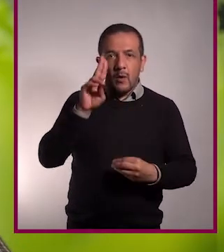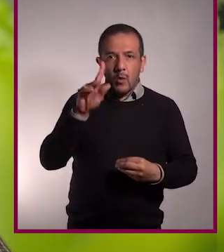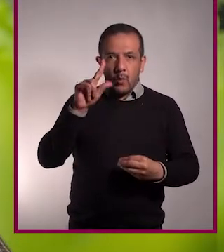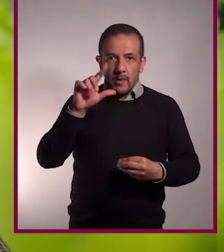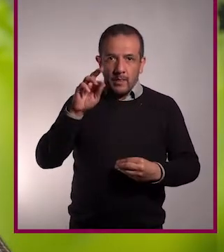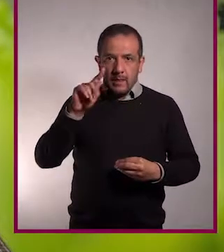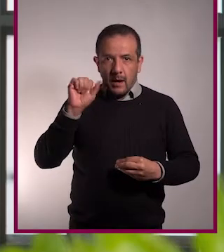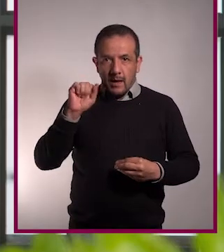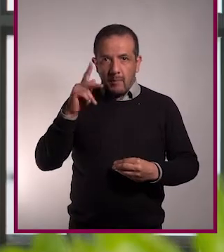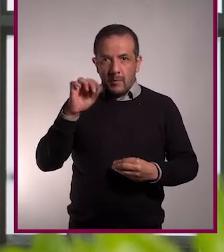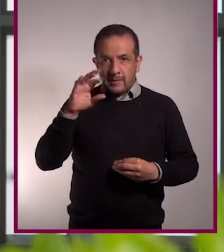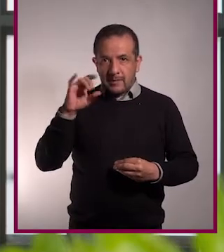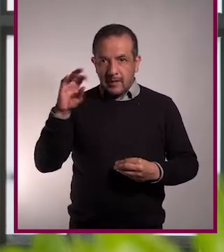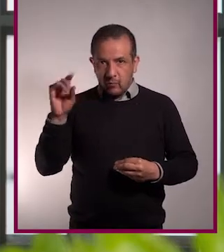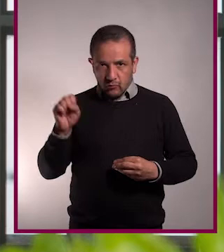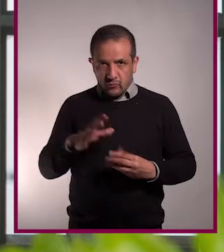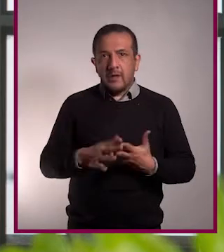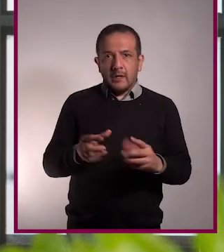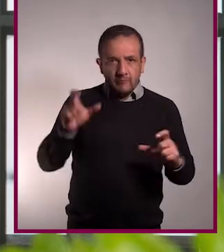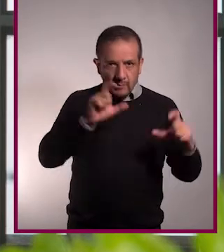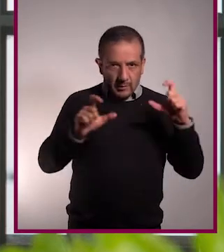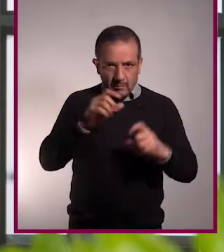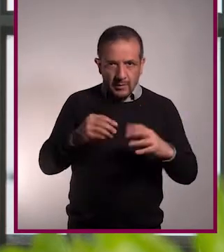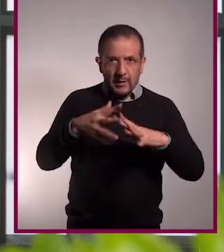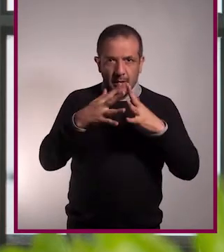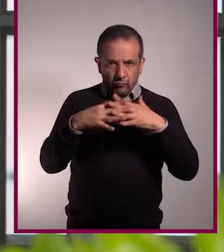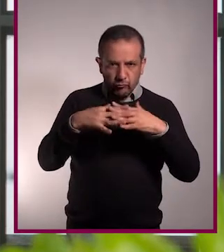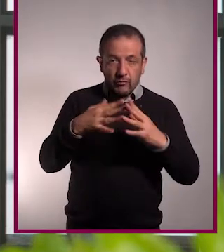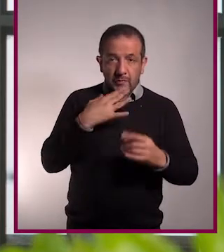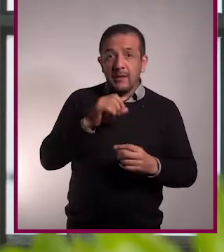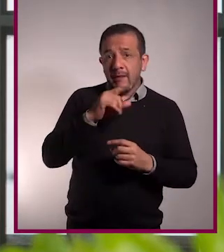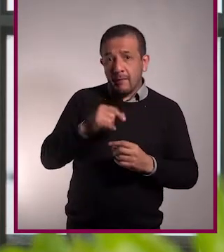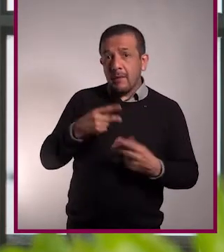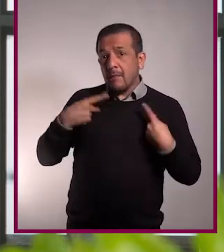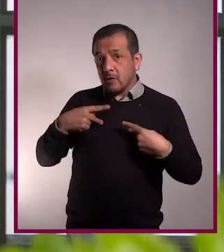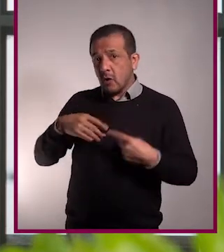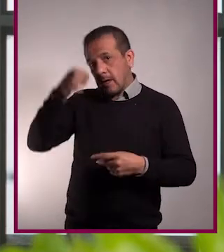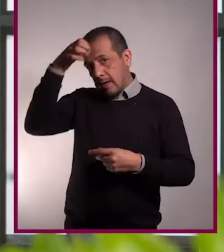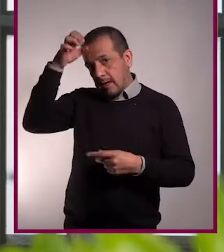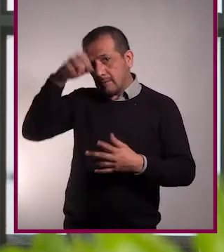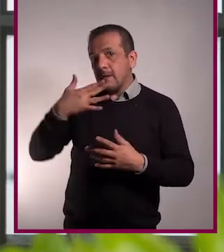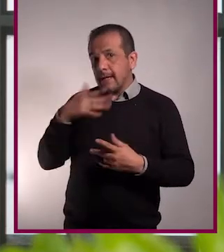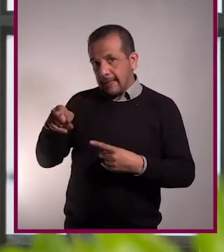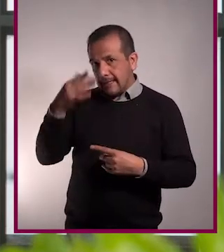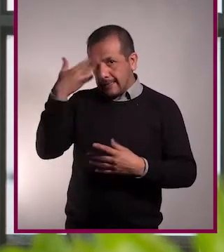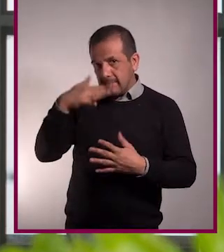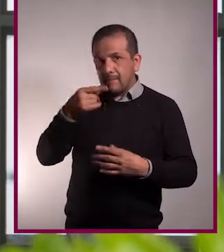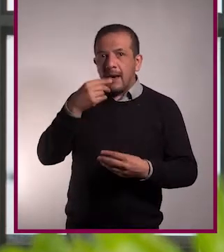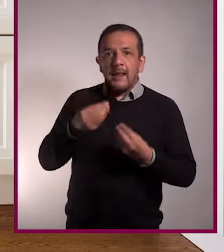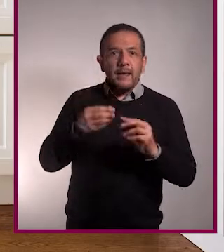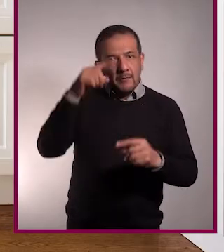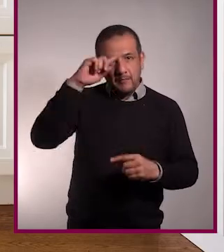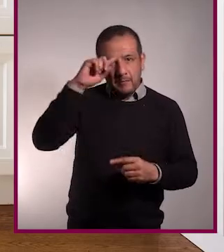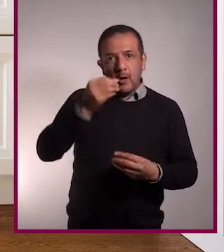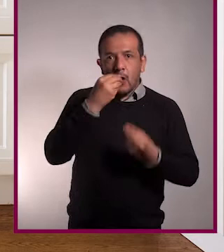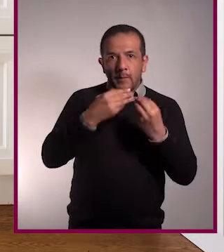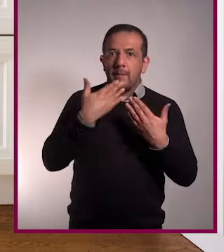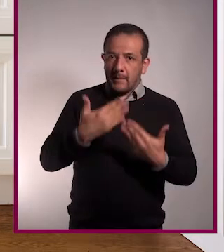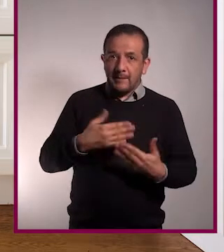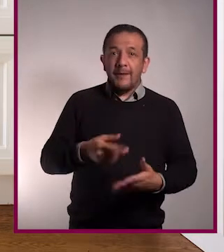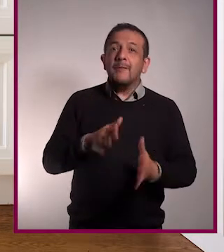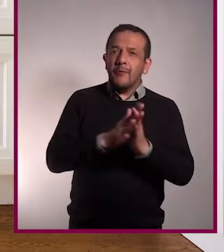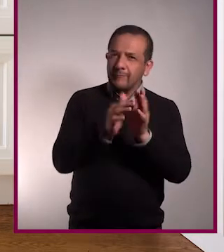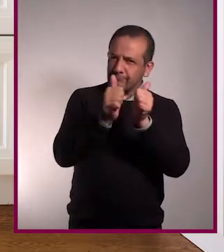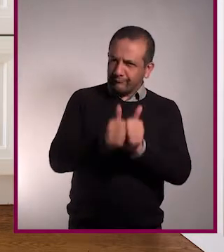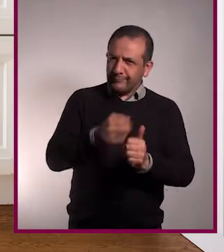dañan nuestra salud. También vamos a charlar con expertos sobre los alimentos naturales como una alternativa para comer mejor. Quédate con